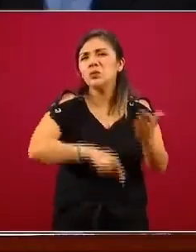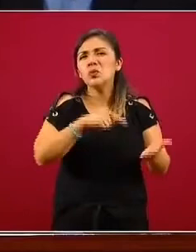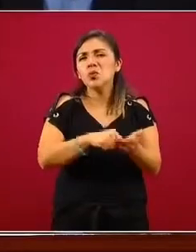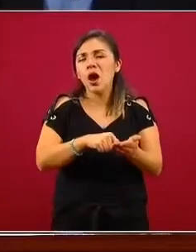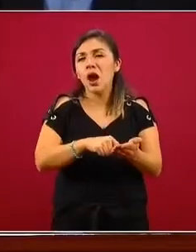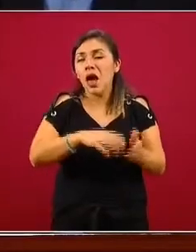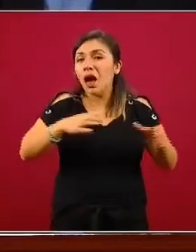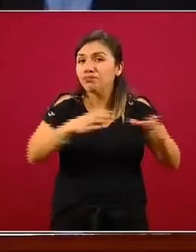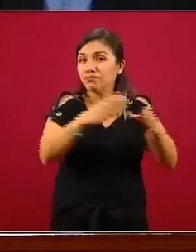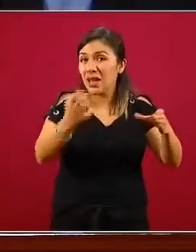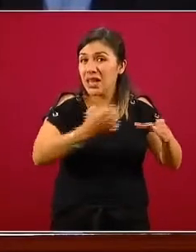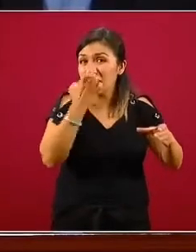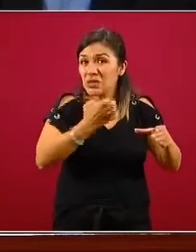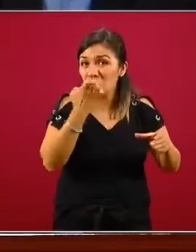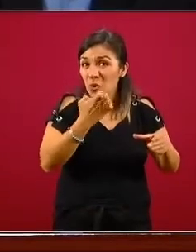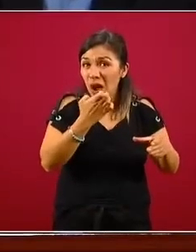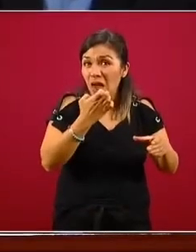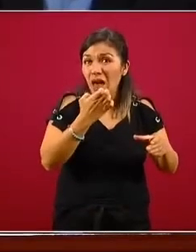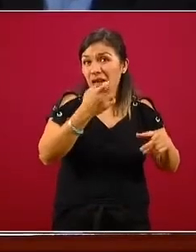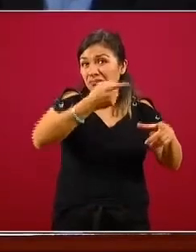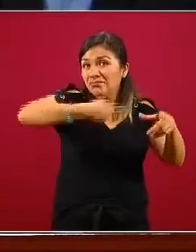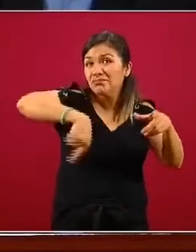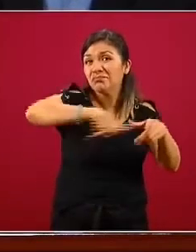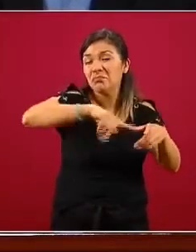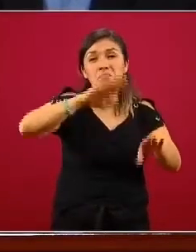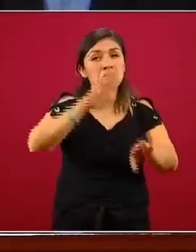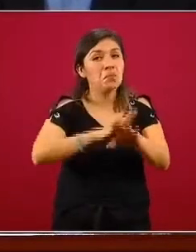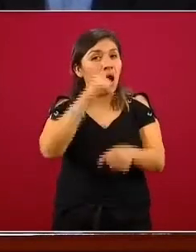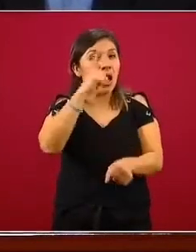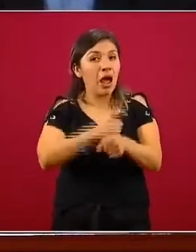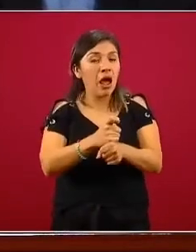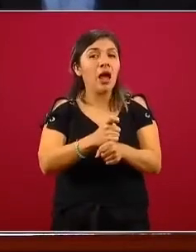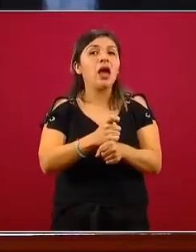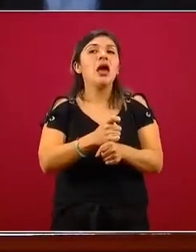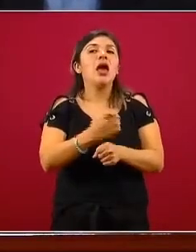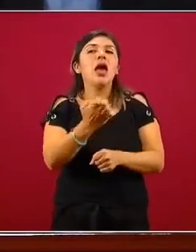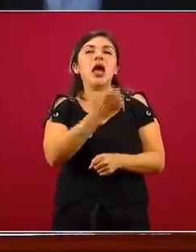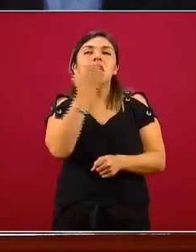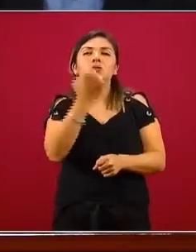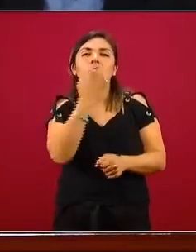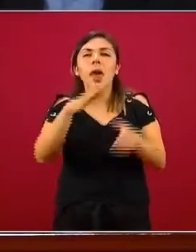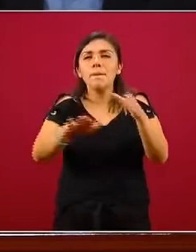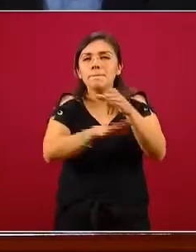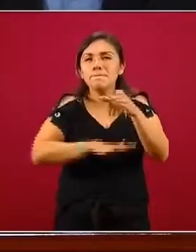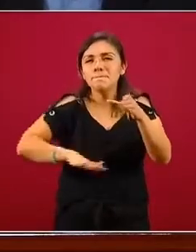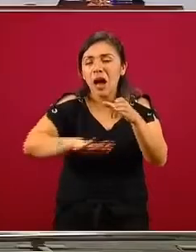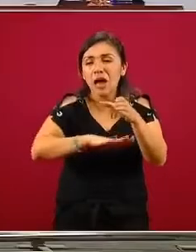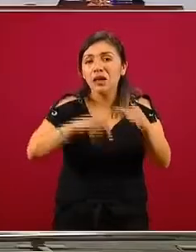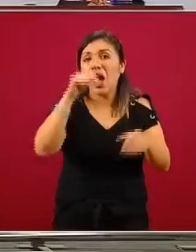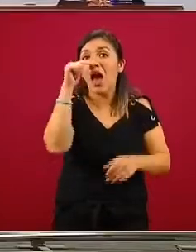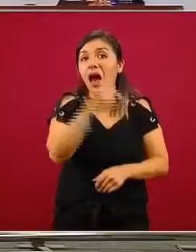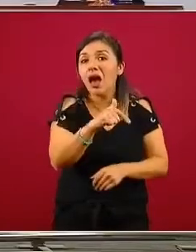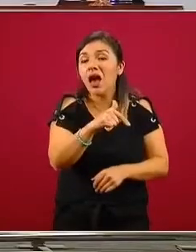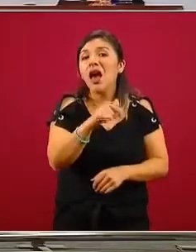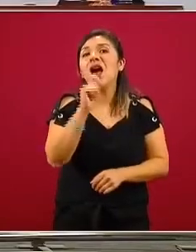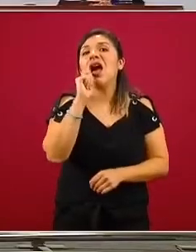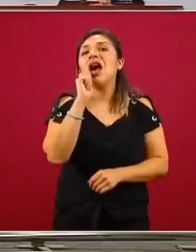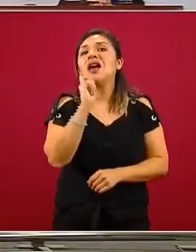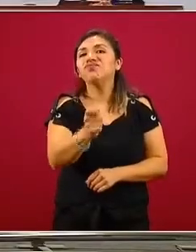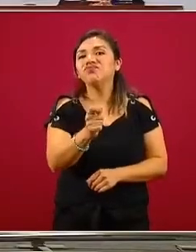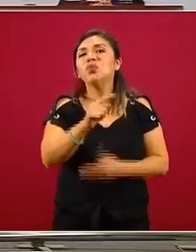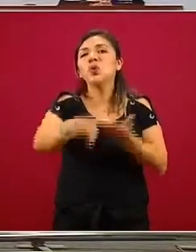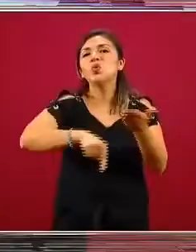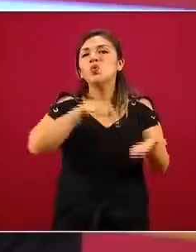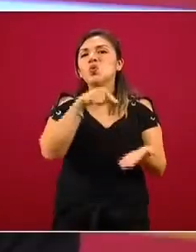los espacios escolares y las comunidades escolares, particularmente las de la educación básica, son elementos